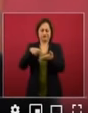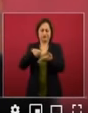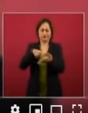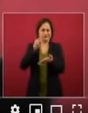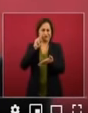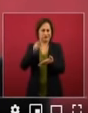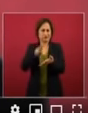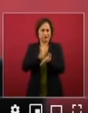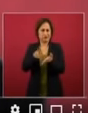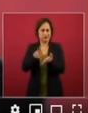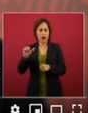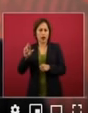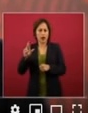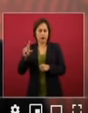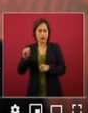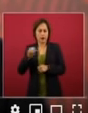está haciendo la investigación,